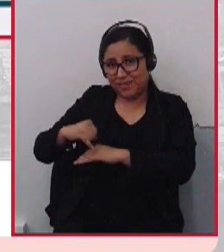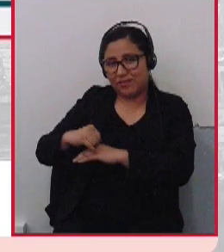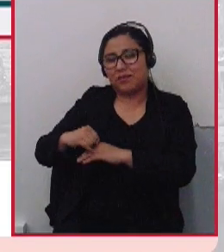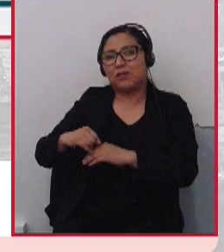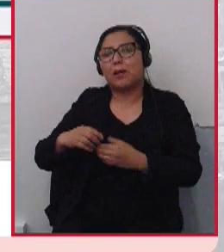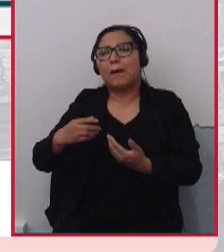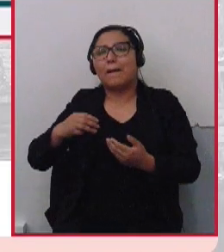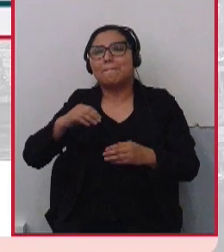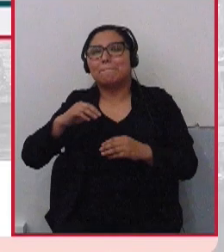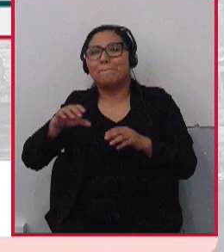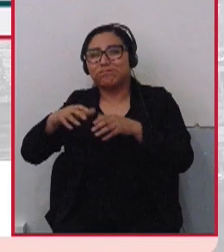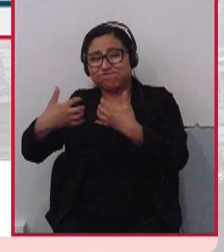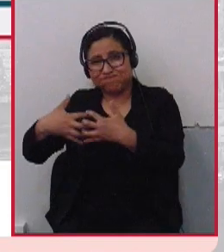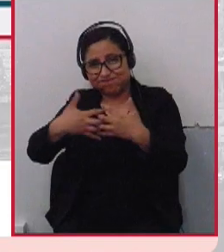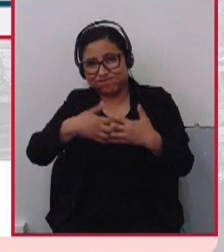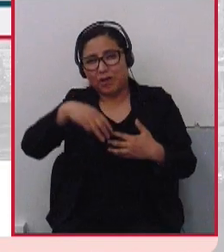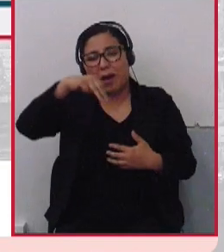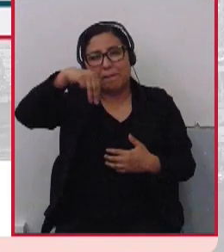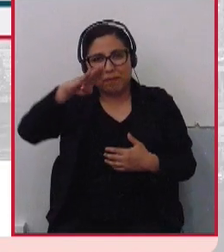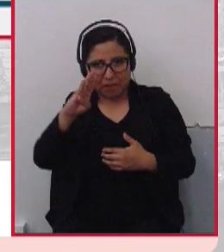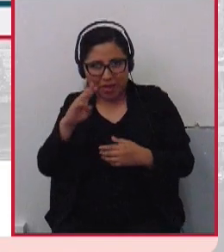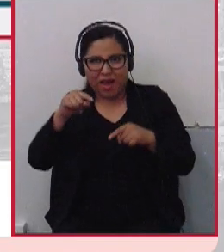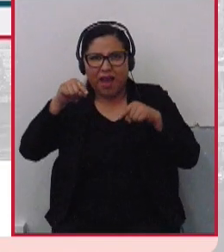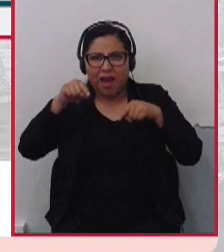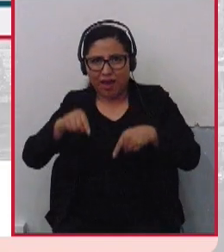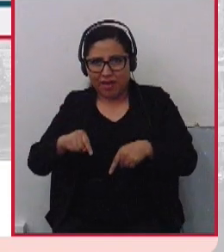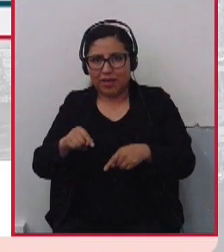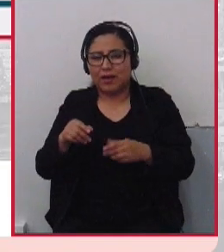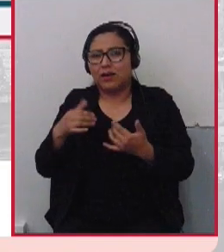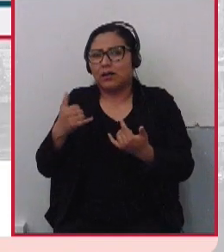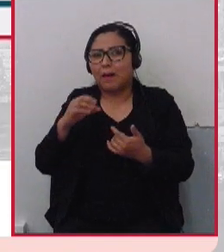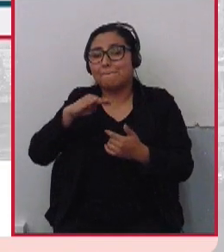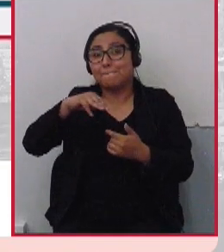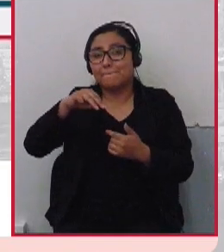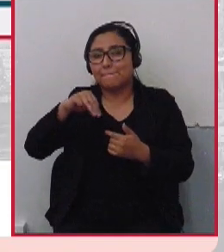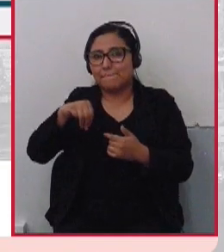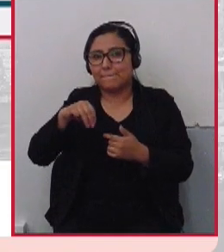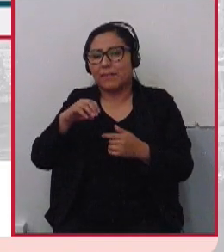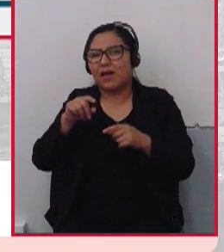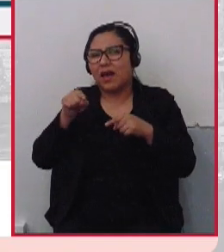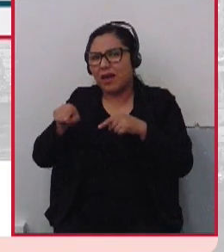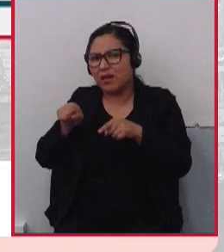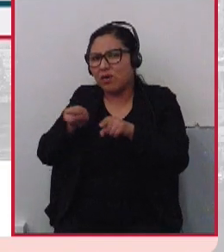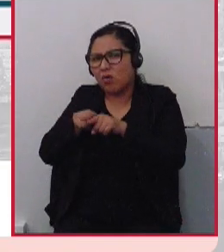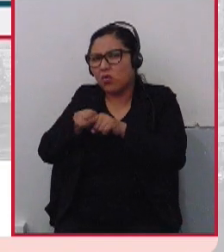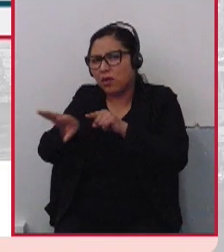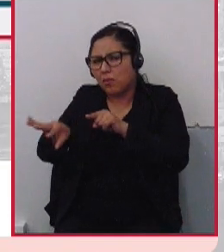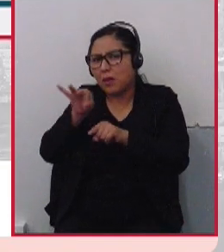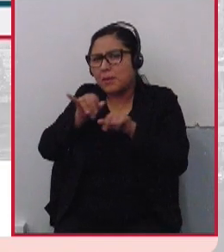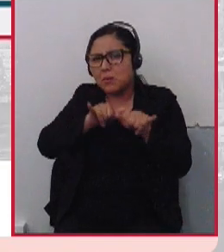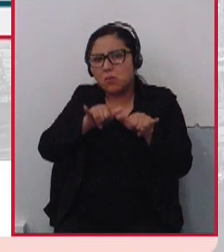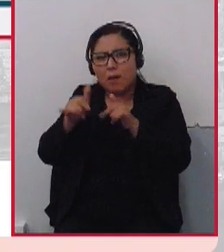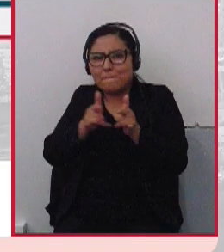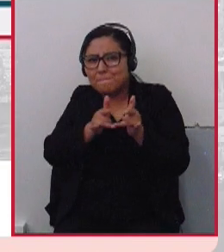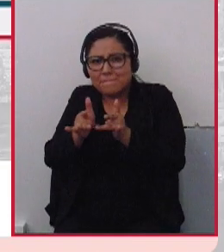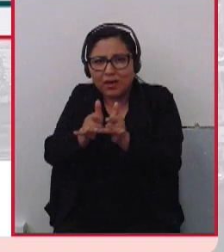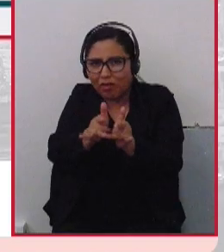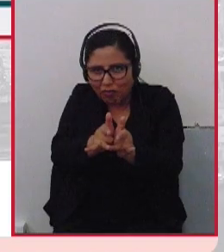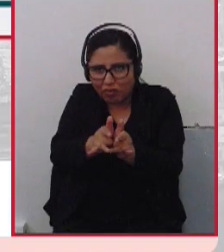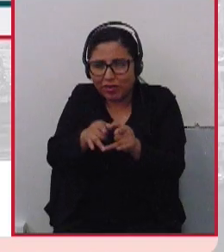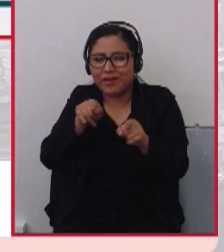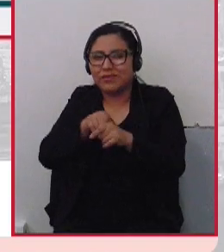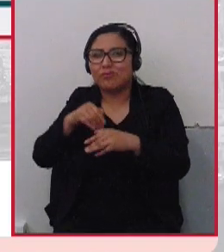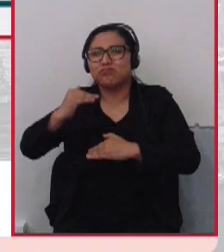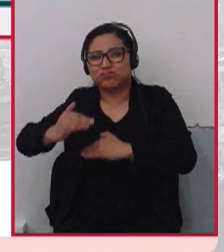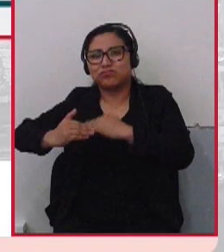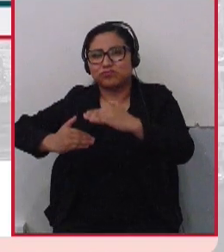molibdeno, pero la metodología que aplicamos para la puesta en marcha de CPF fue la misma metodología que aplicamos para la puesta en